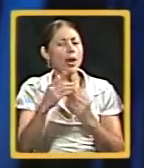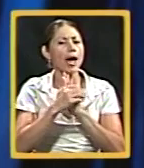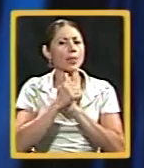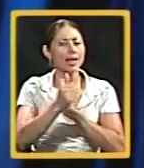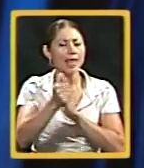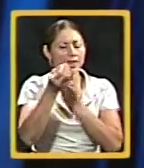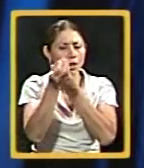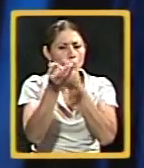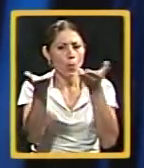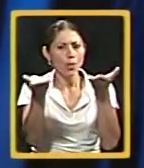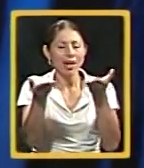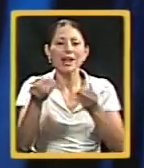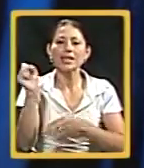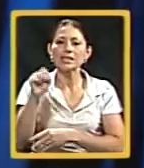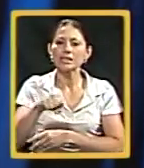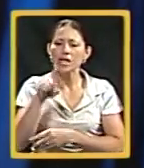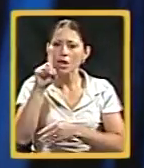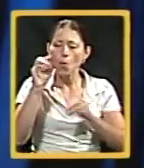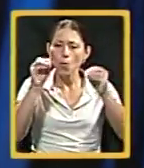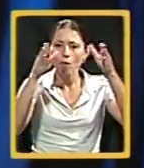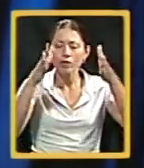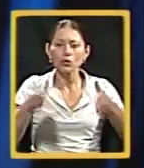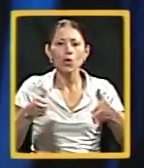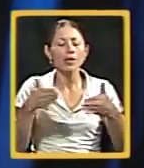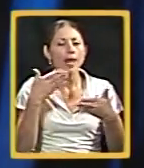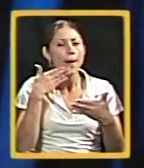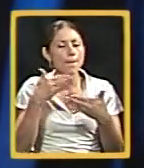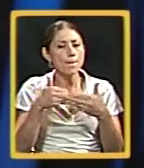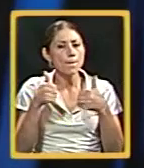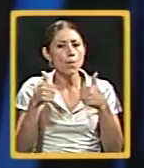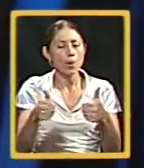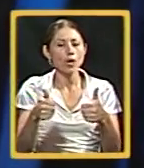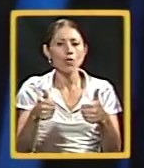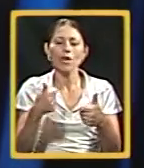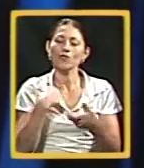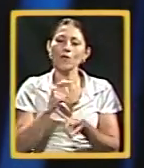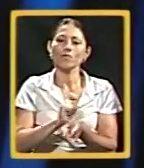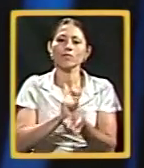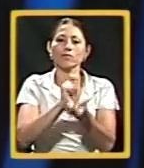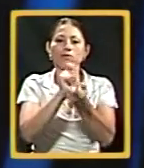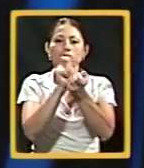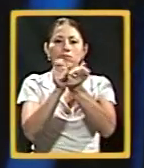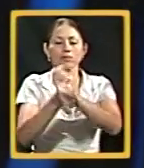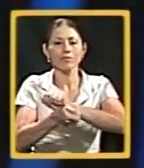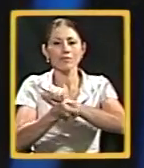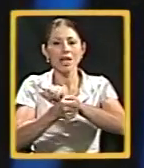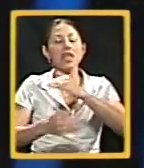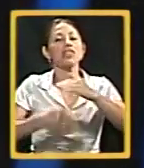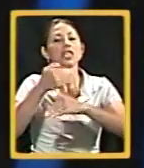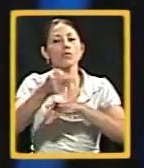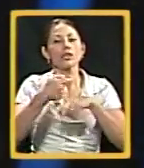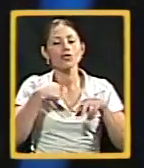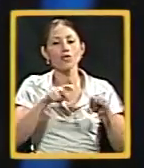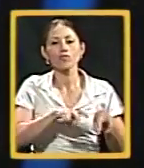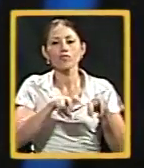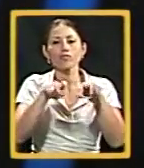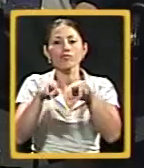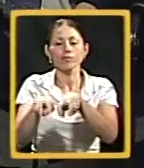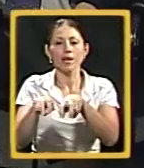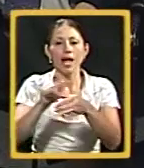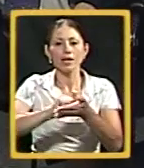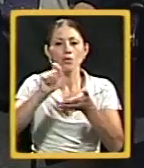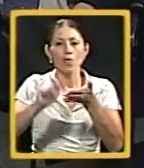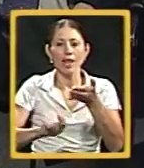tremenda, y era un profesor tan ameno que me convirtió. Después de eso yo pasé a la escuela de biología